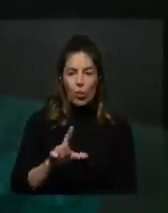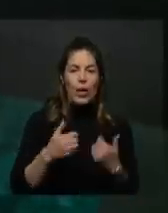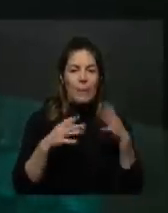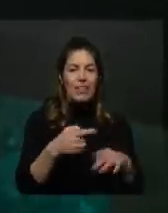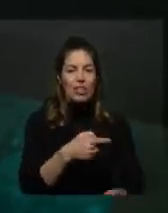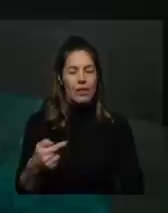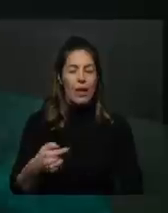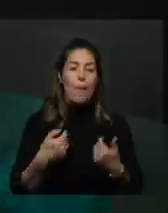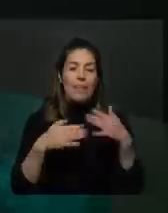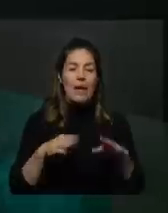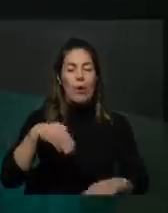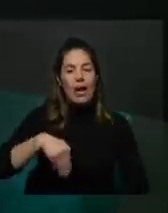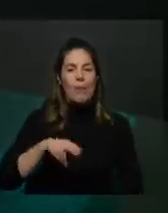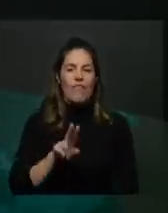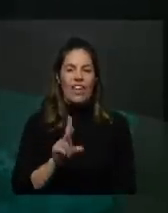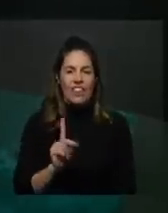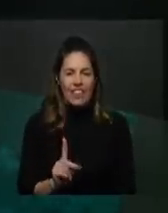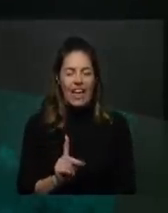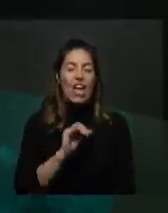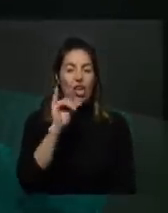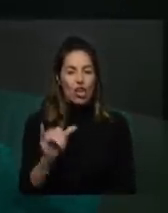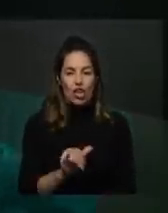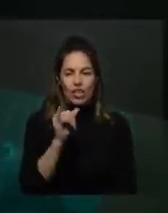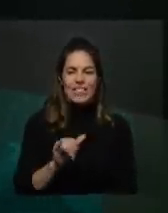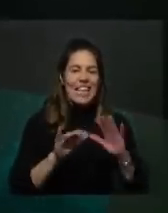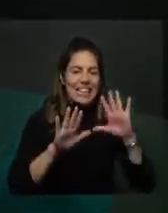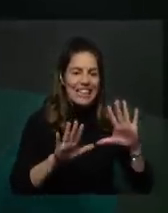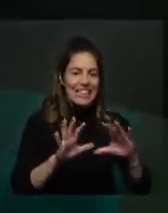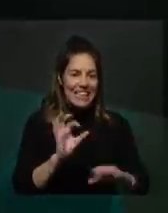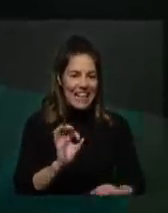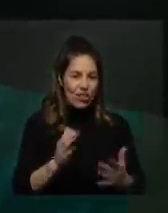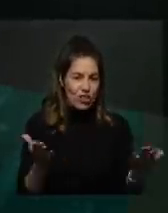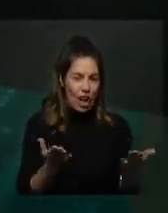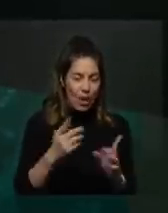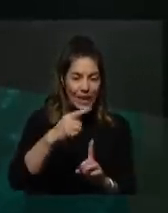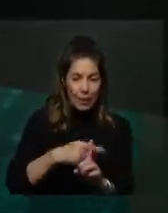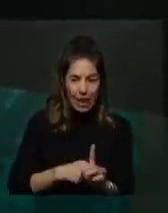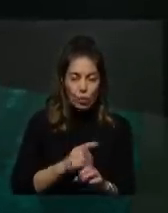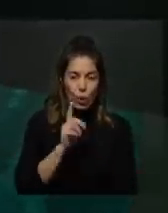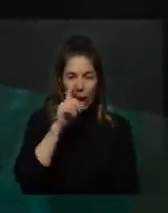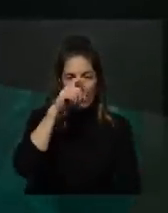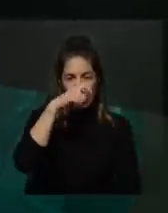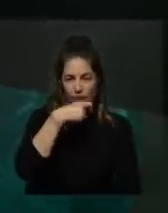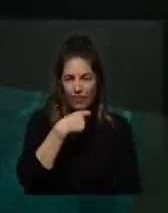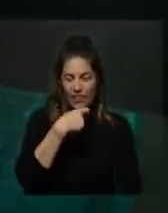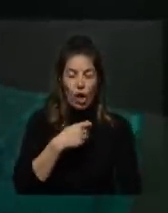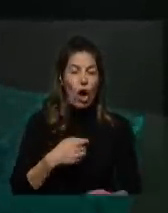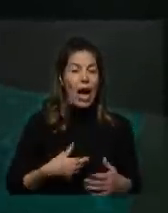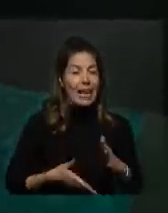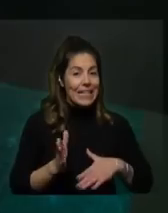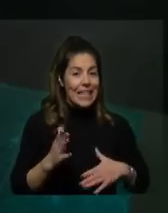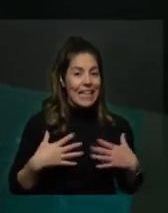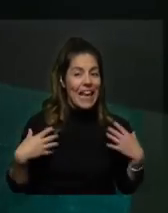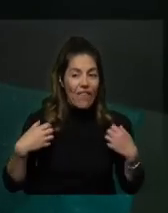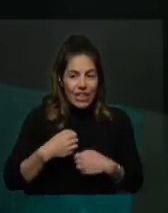edición de mbd noticias 10 grados la temperatura a esta hora en Montevideo Hay que salir abrigado hoy yo siento un poquito más el frío sobre todo